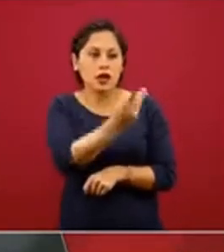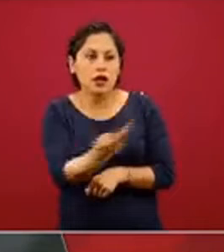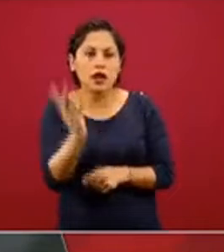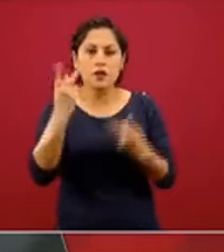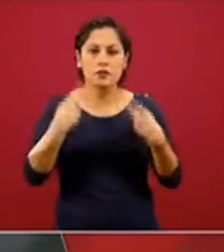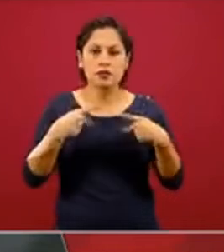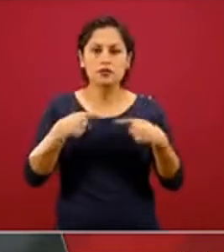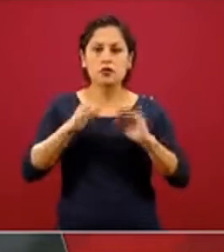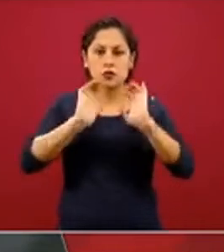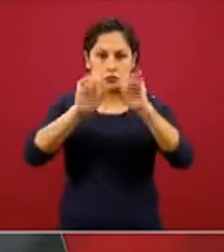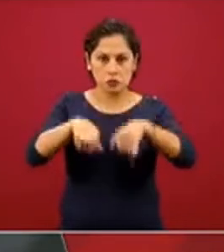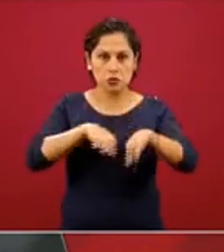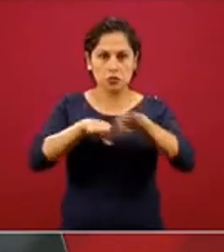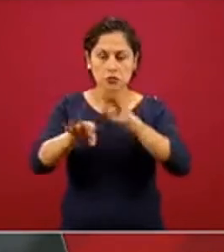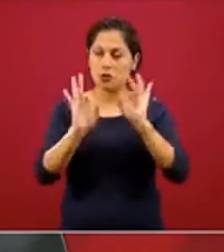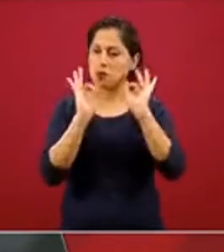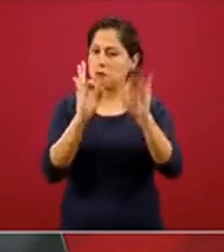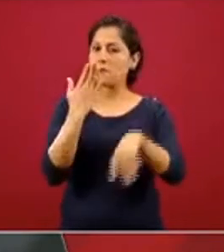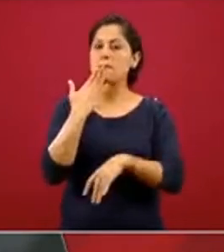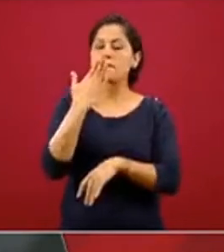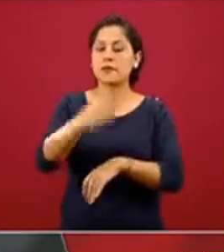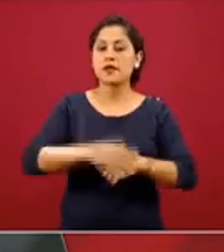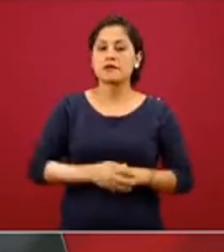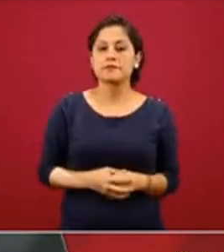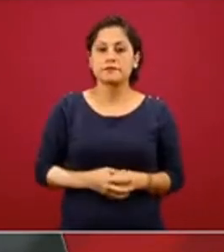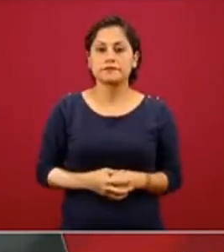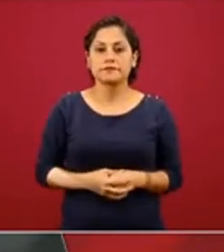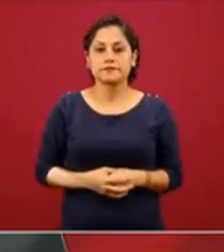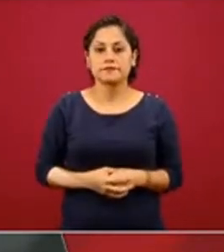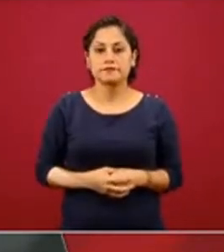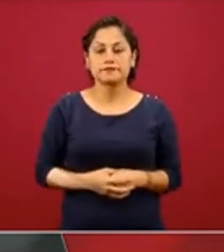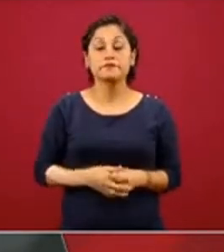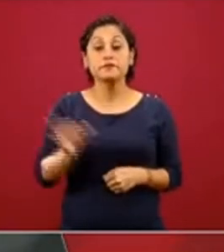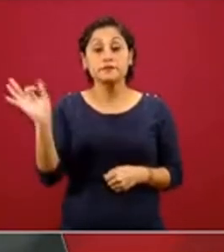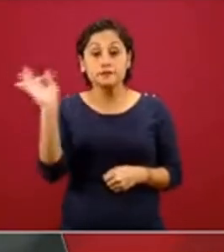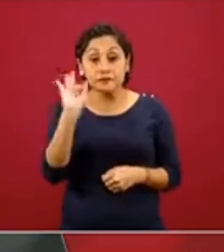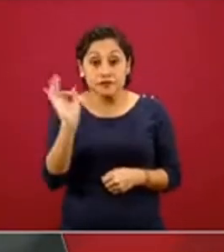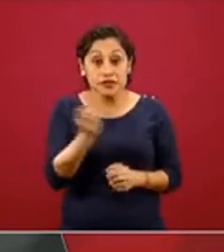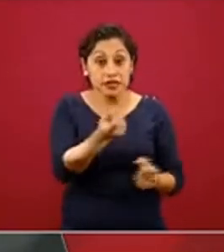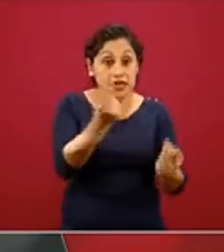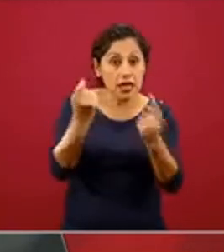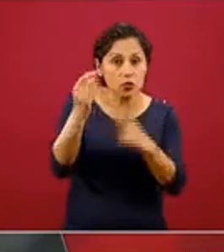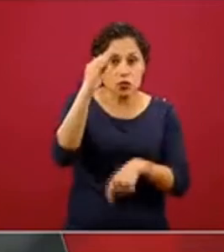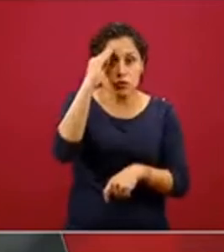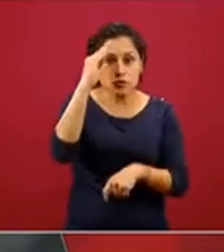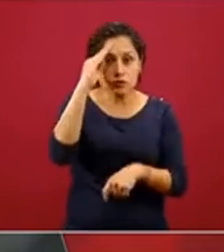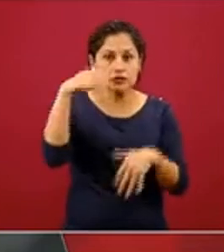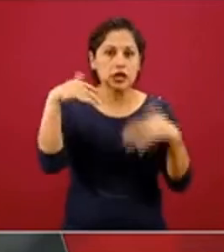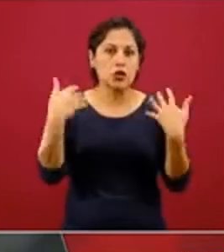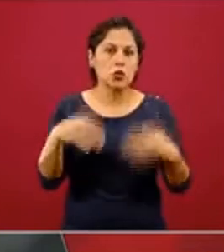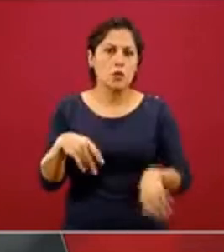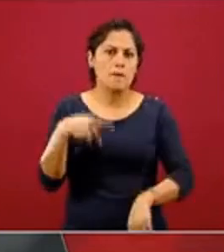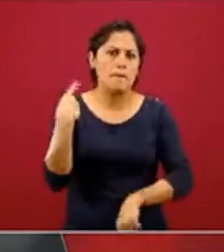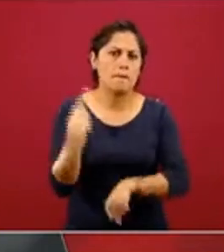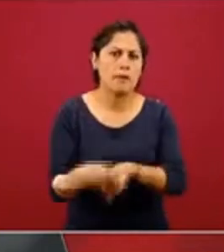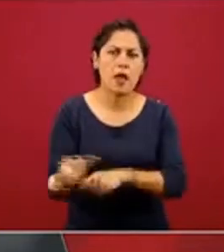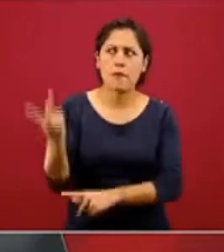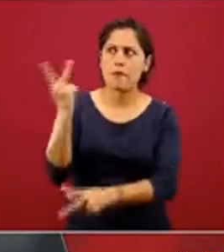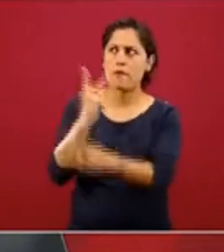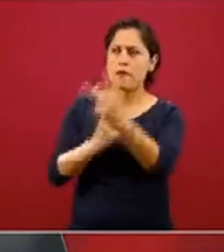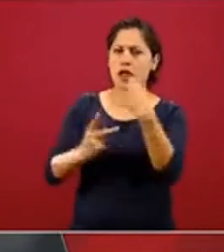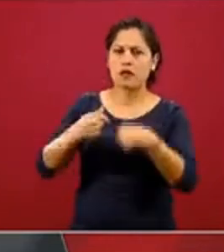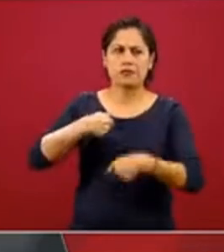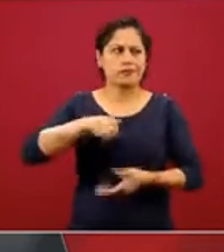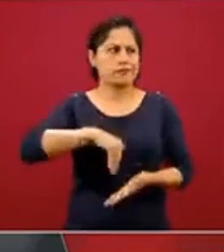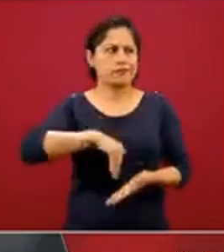servicio. En un momento dado, quien le parezca que esto podría ser una amenaza, pues me gustaría